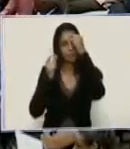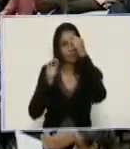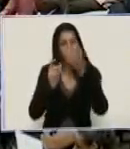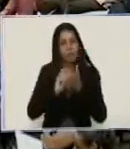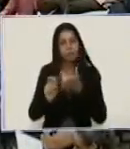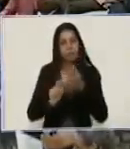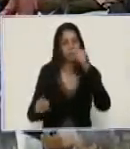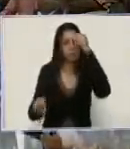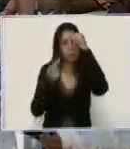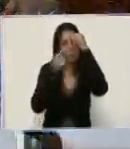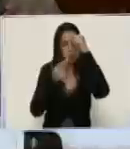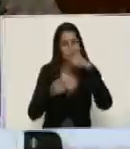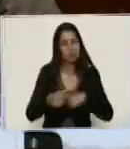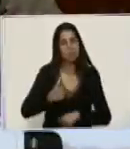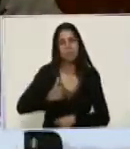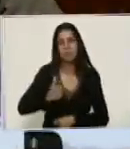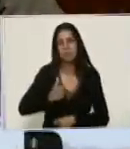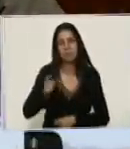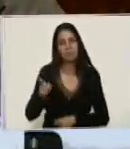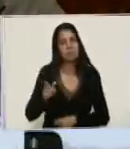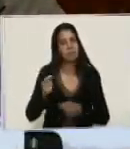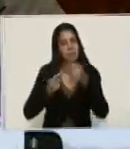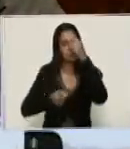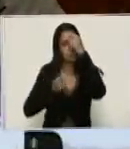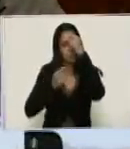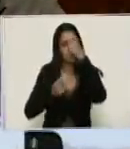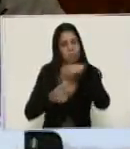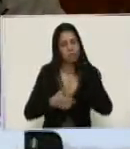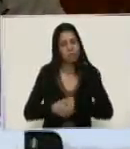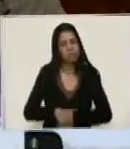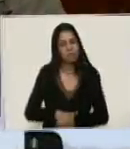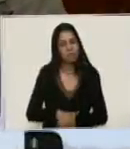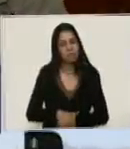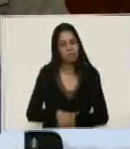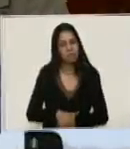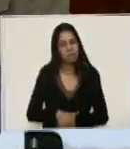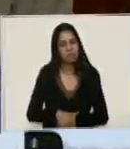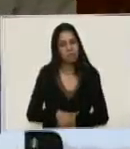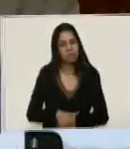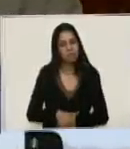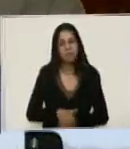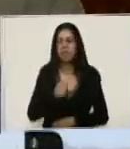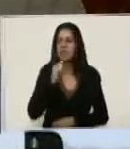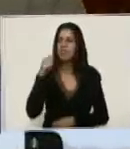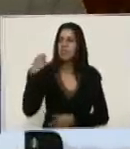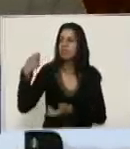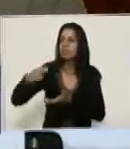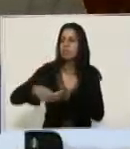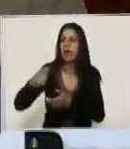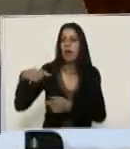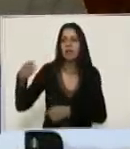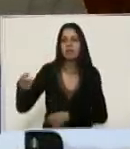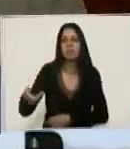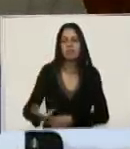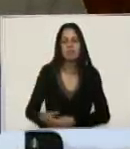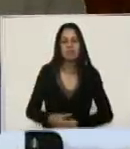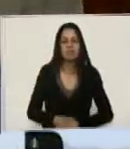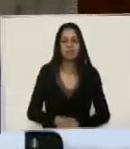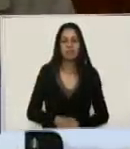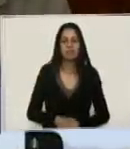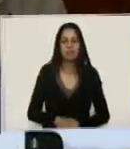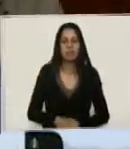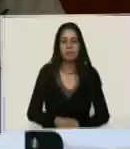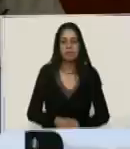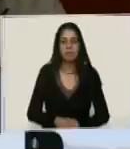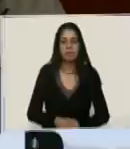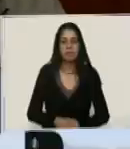Anótalo donde tú quieras. Vamos a ver quién te va a parar después, Almagro. cuando te